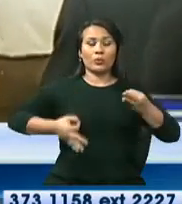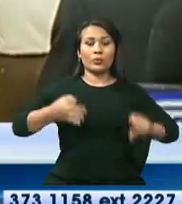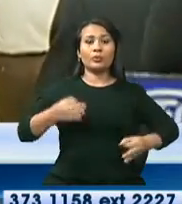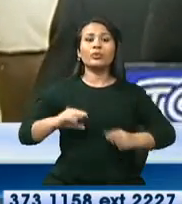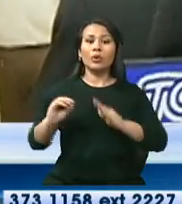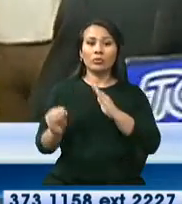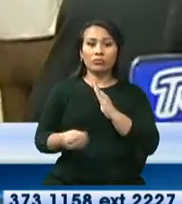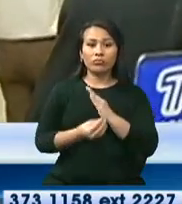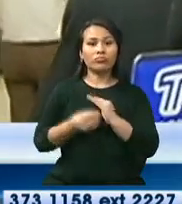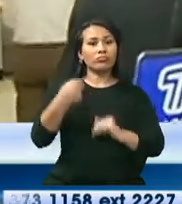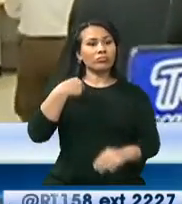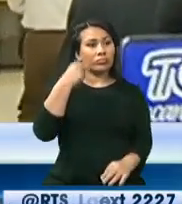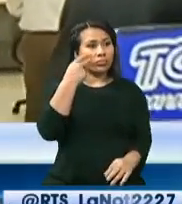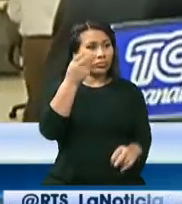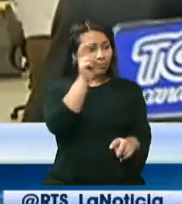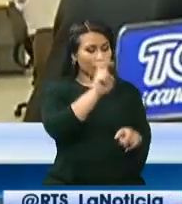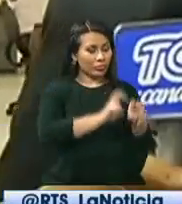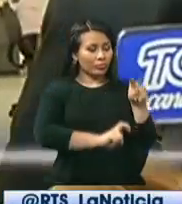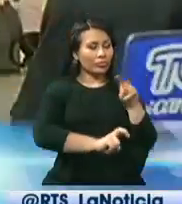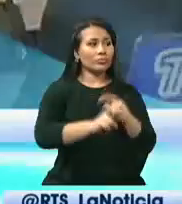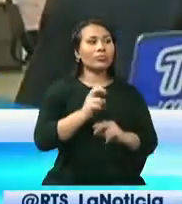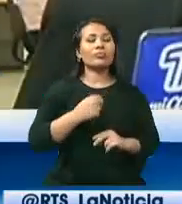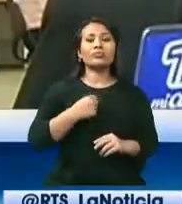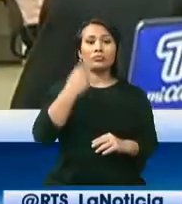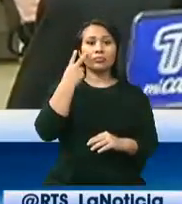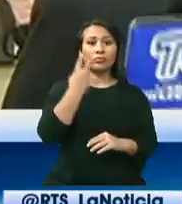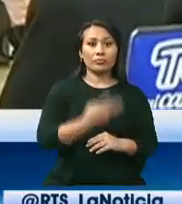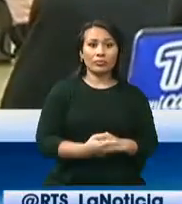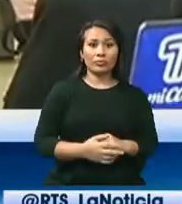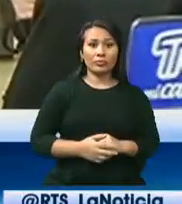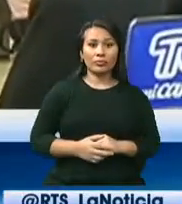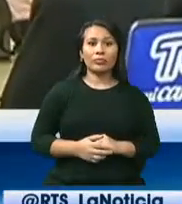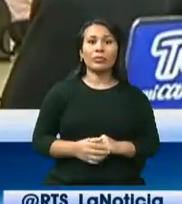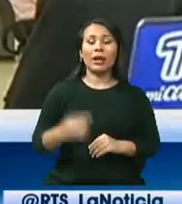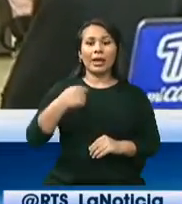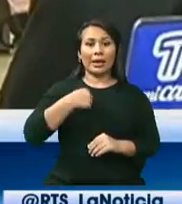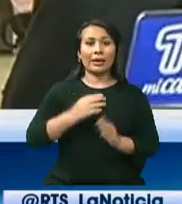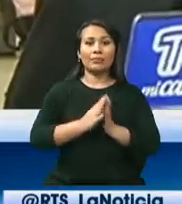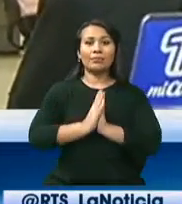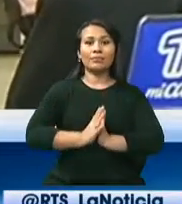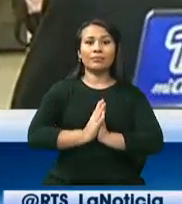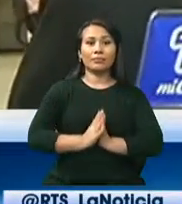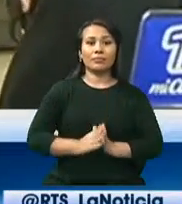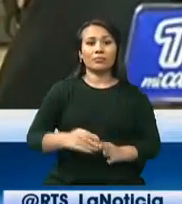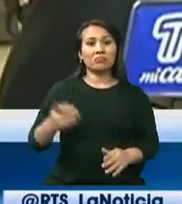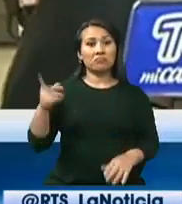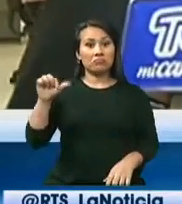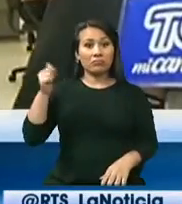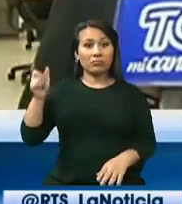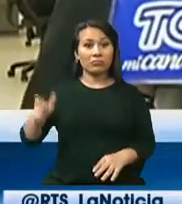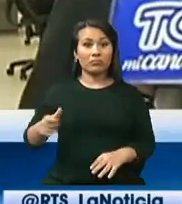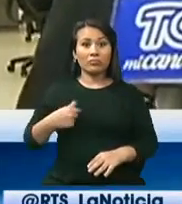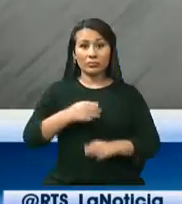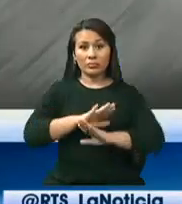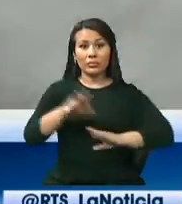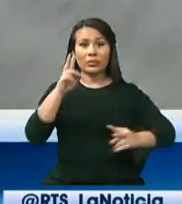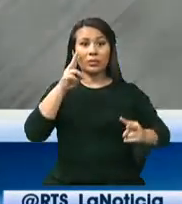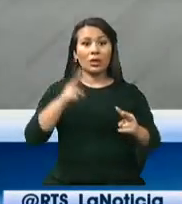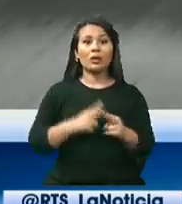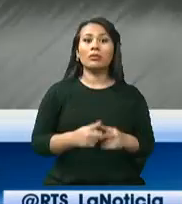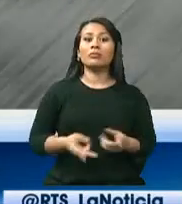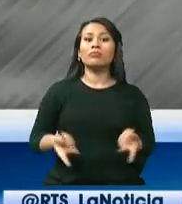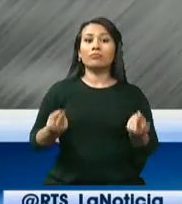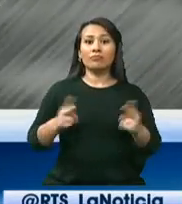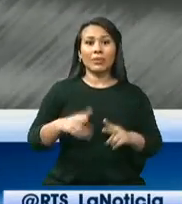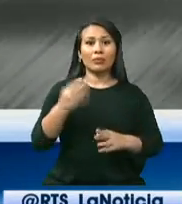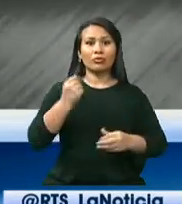considerando la petición de las agravantes, ha considerado las penas que ustedes ya conocen. Luego del ataque que